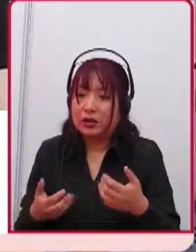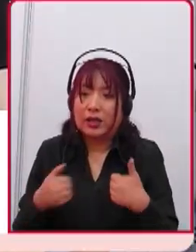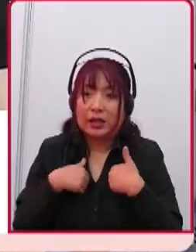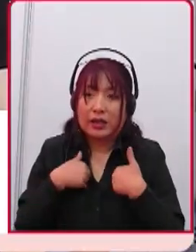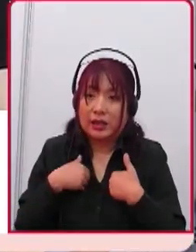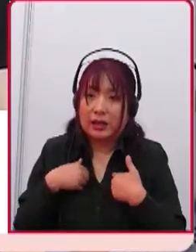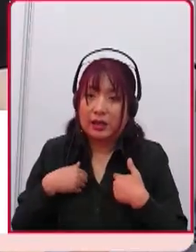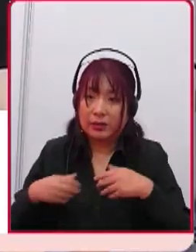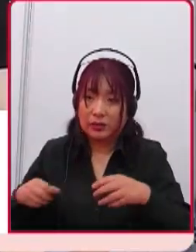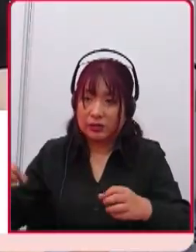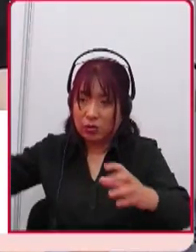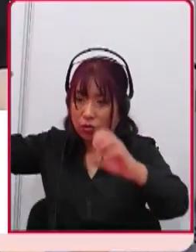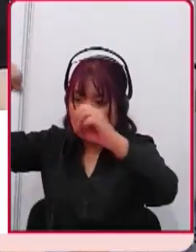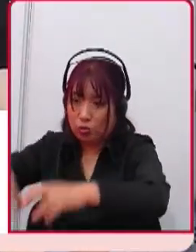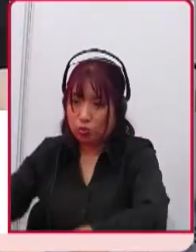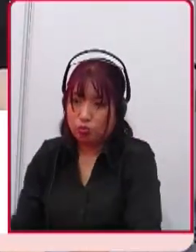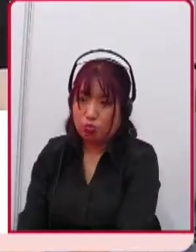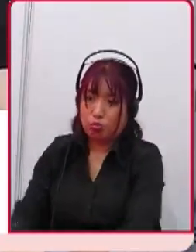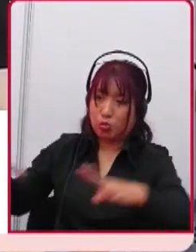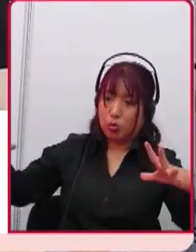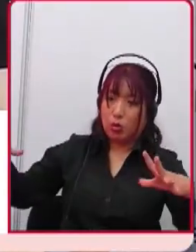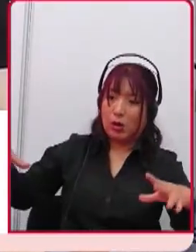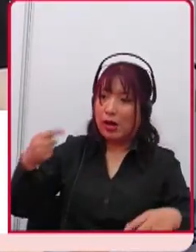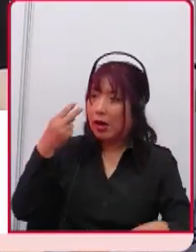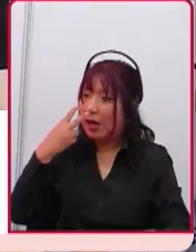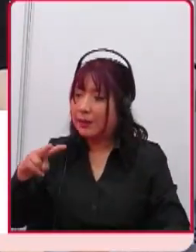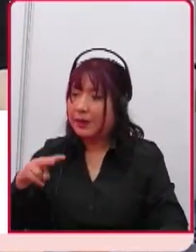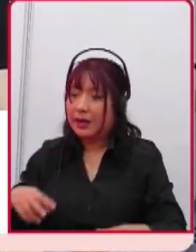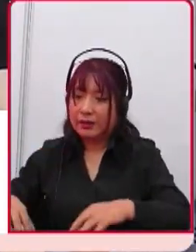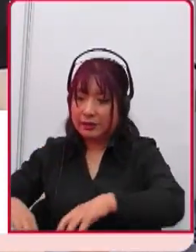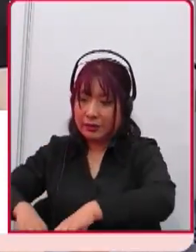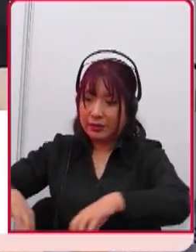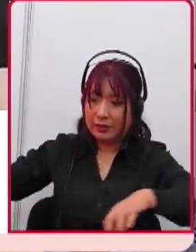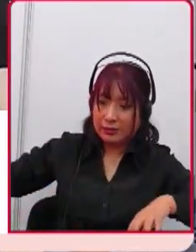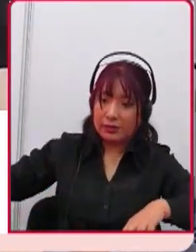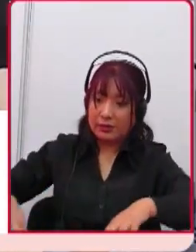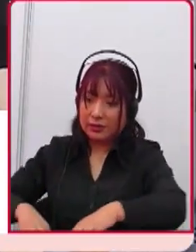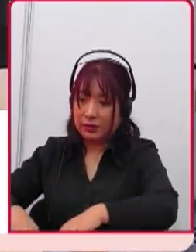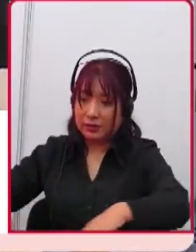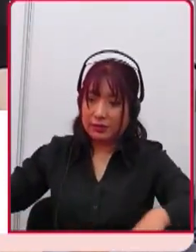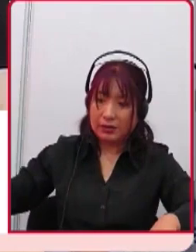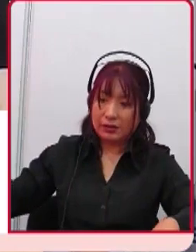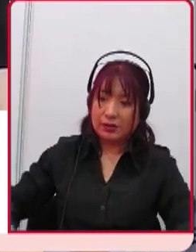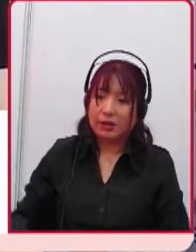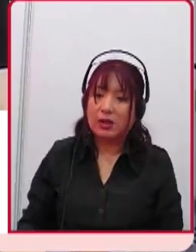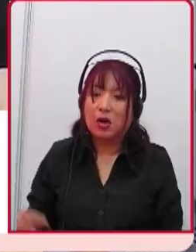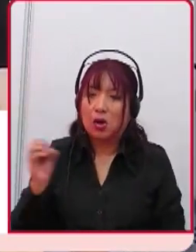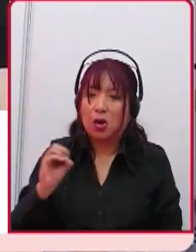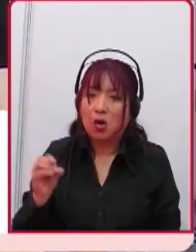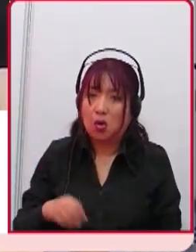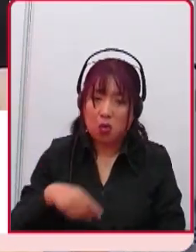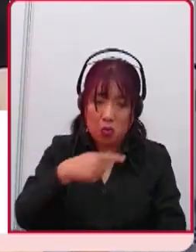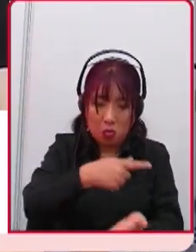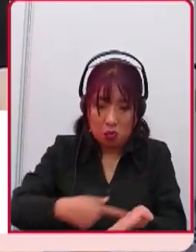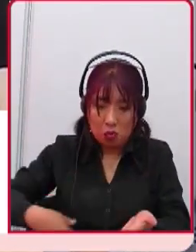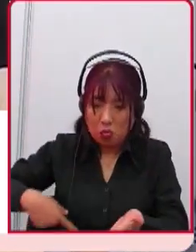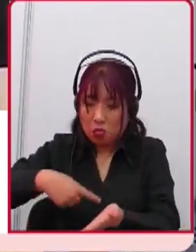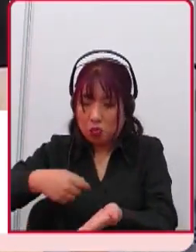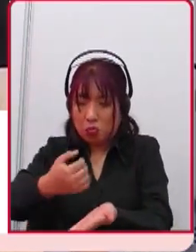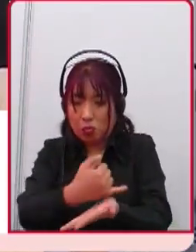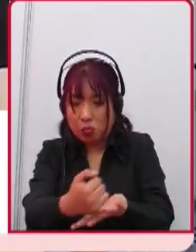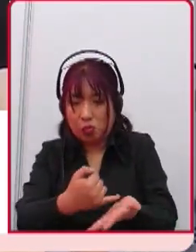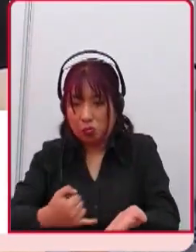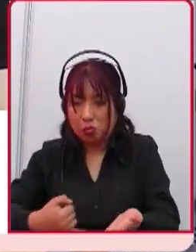reconocimiento, viendo si hay desplazamiento o no por el proceso de la voladura, un marcado manual, que en algunas minas todavía se